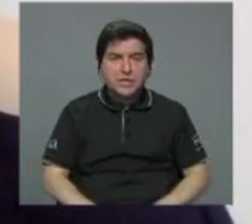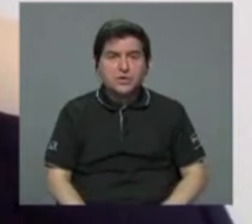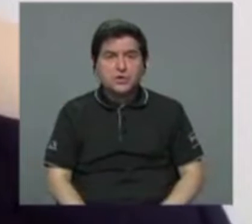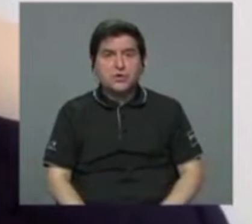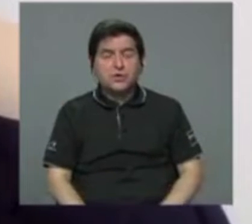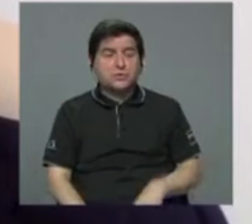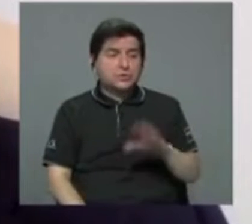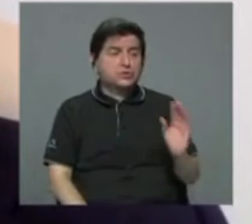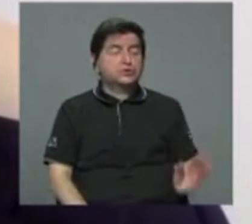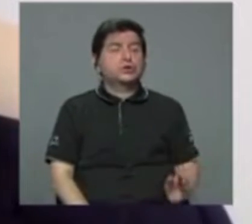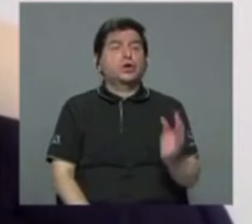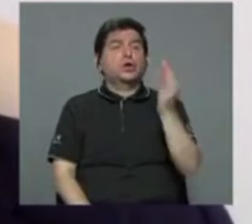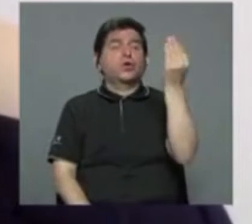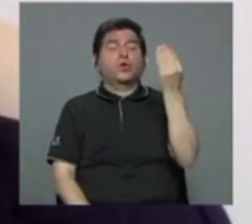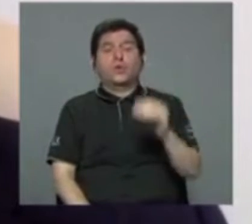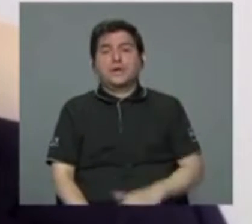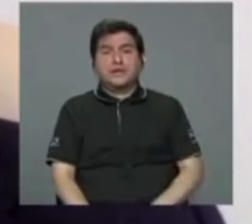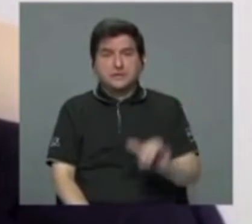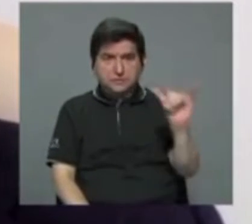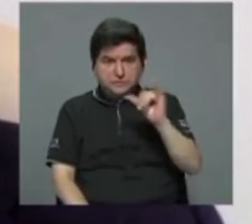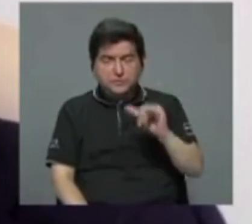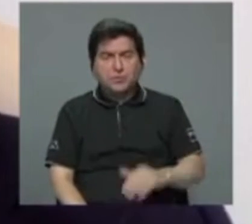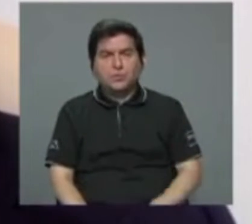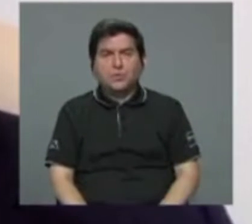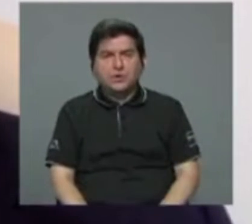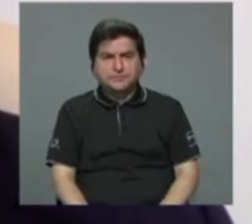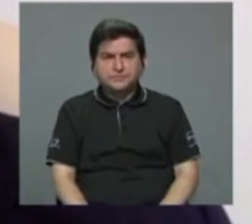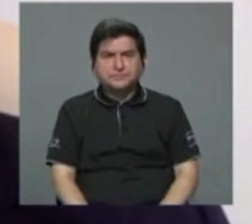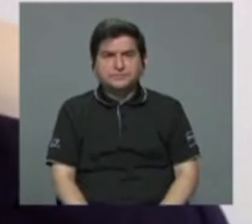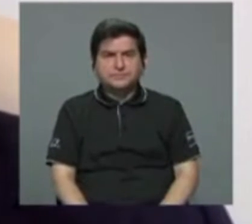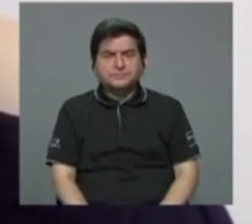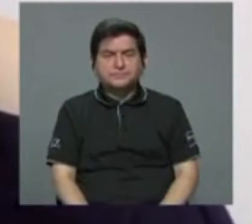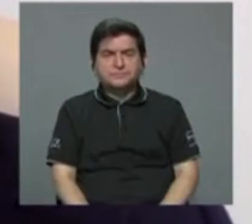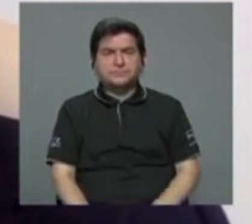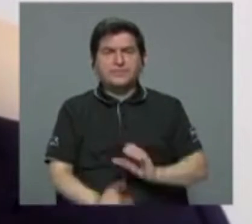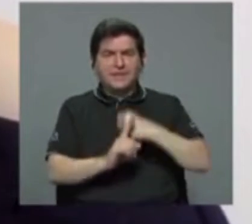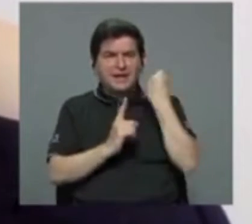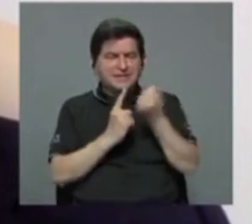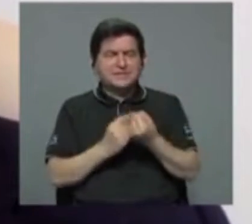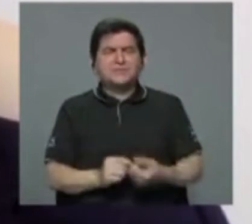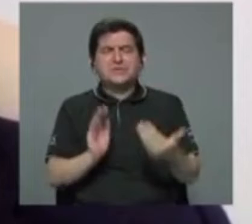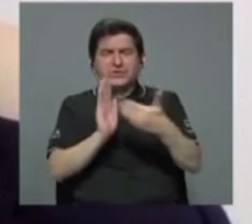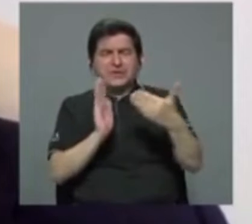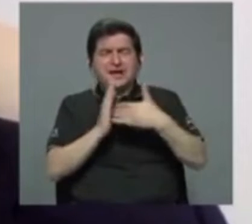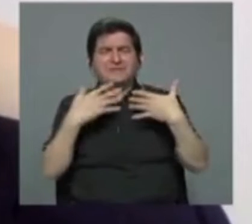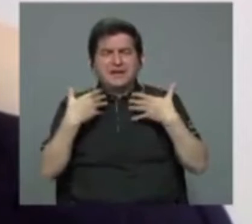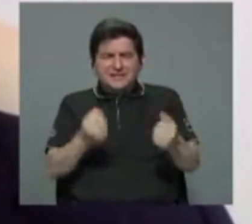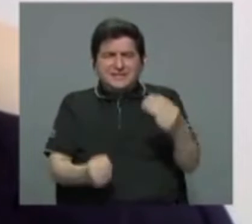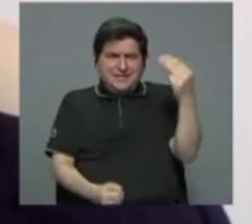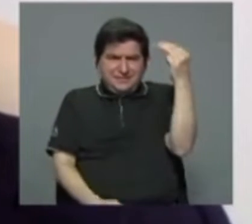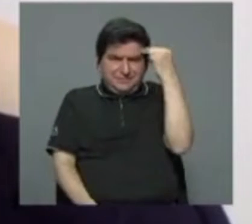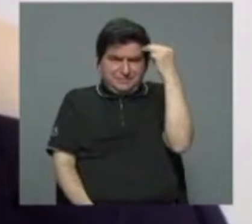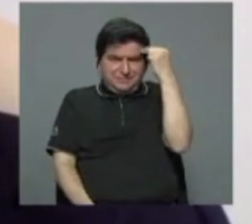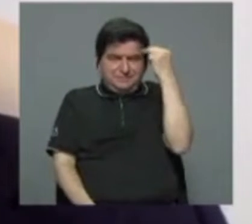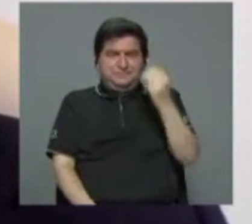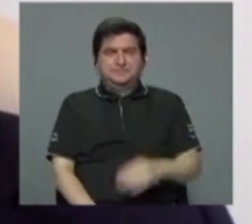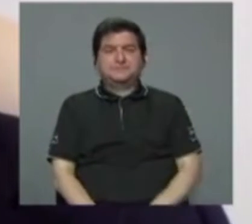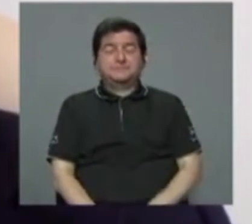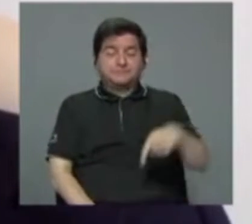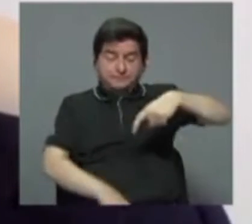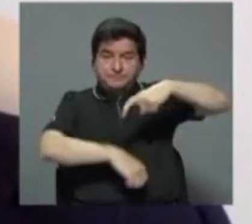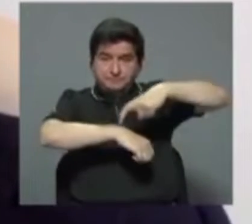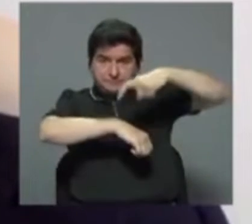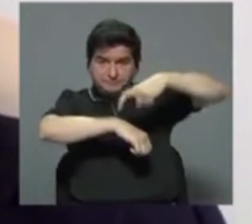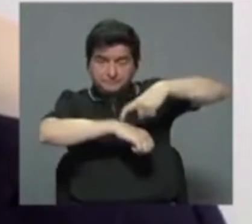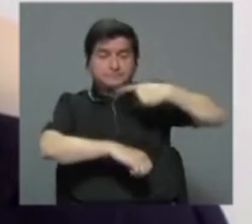y los jóvenes en procesos de deterioro de salud mental. En este momento,